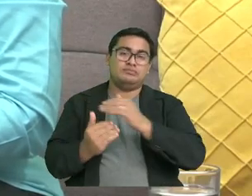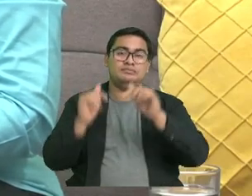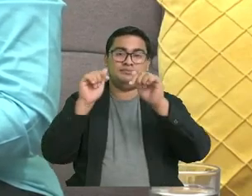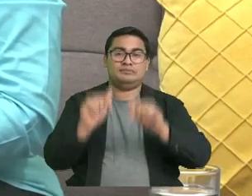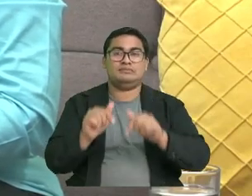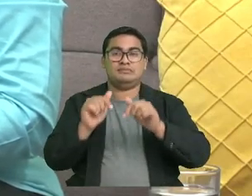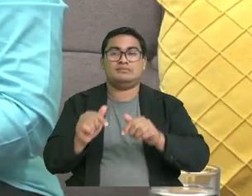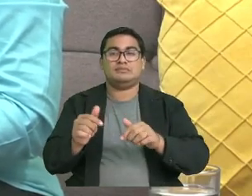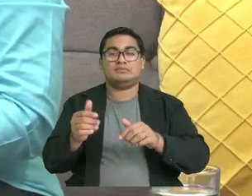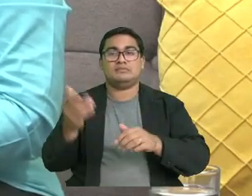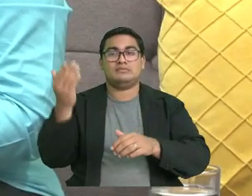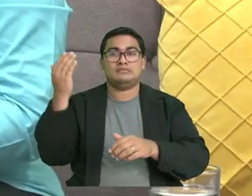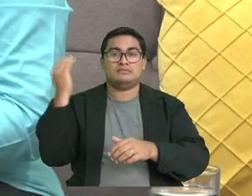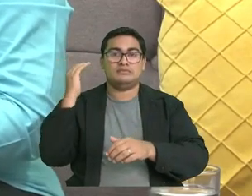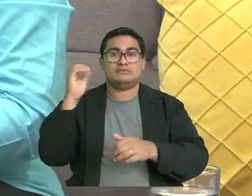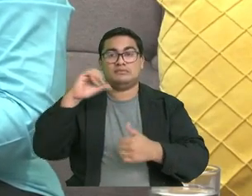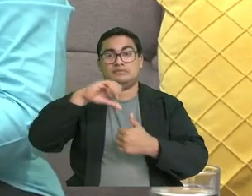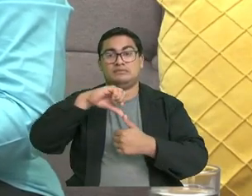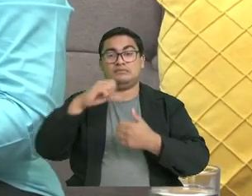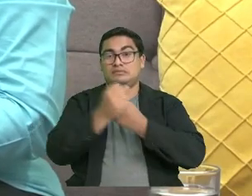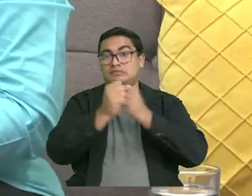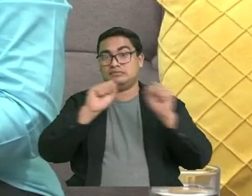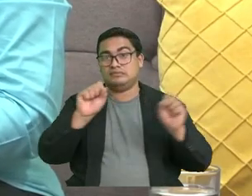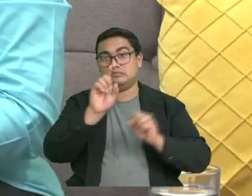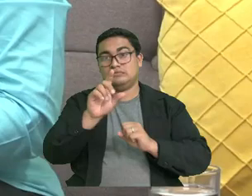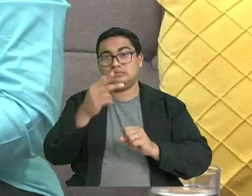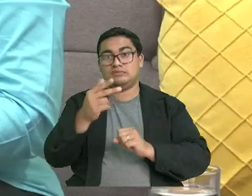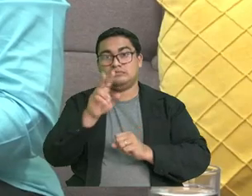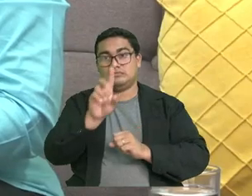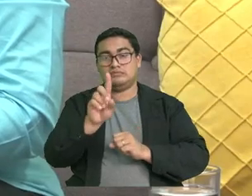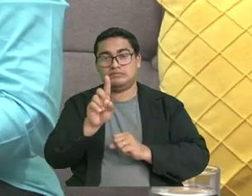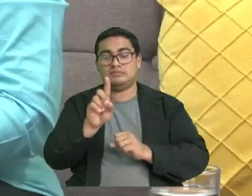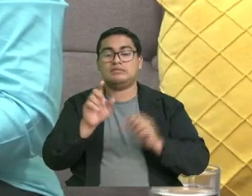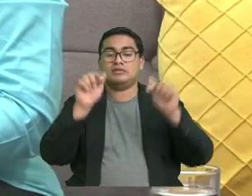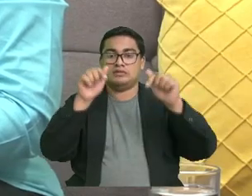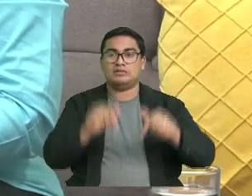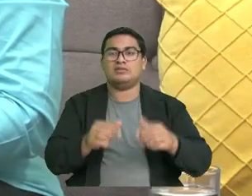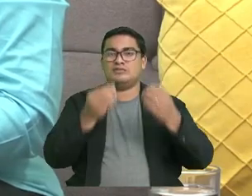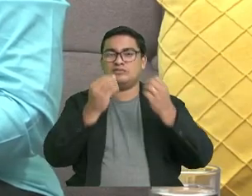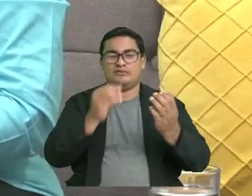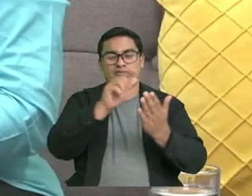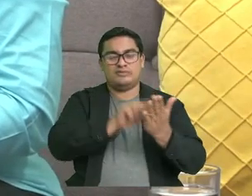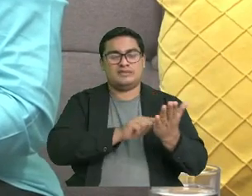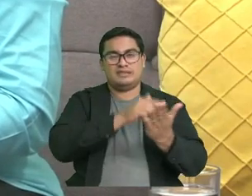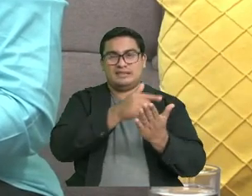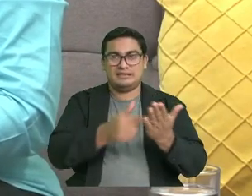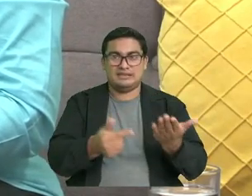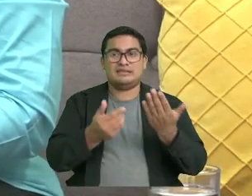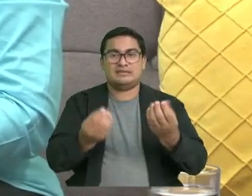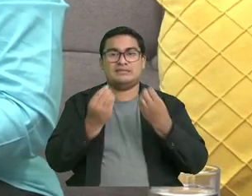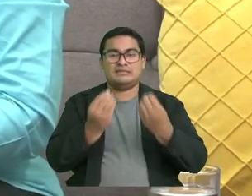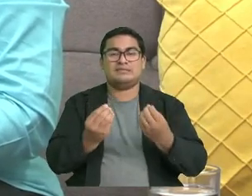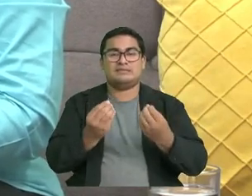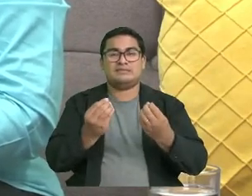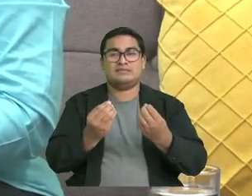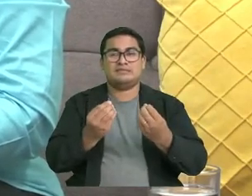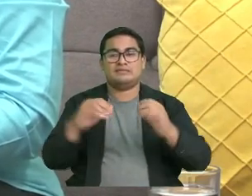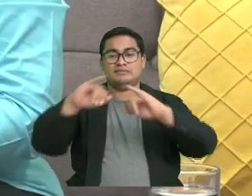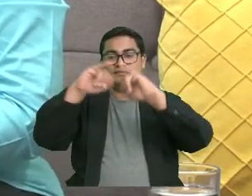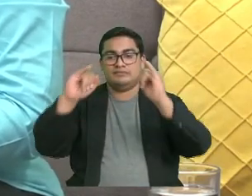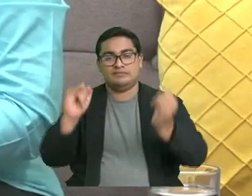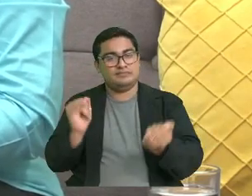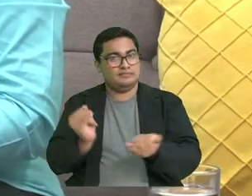la independencia a la fecha. Entonces, por eso es que estamos hablando de tantas gacetas y de tantos instrumentos que